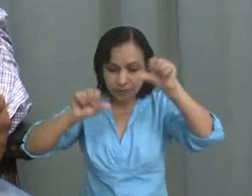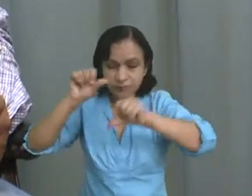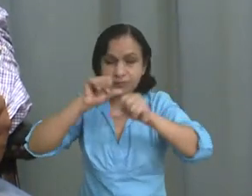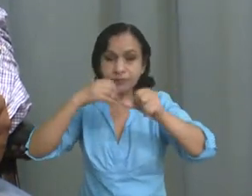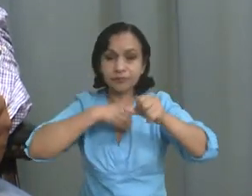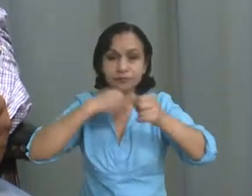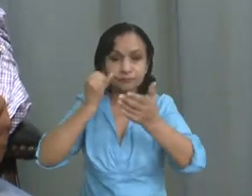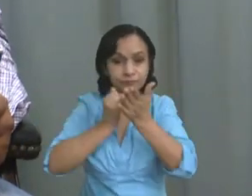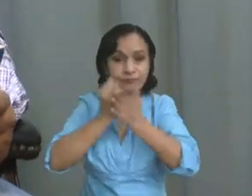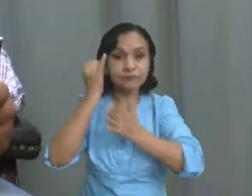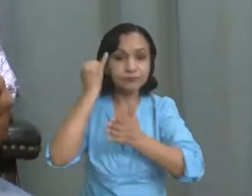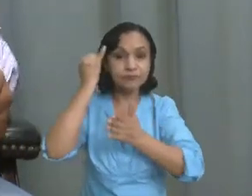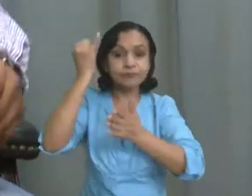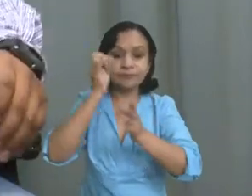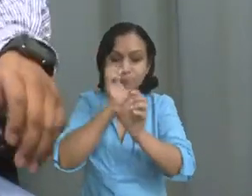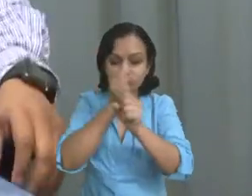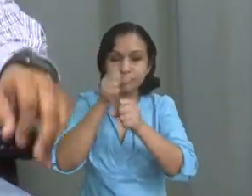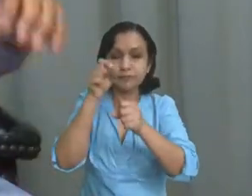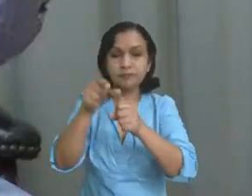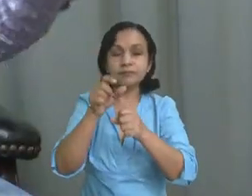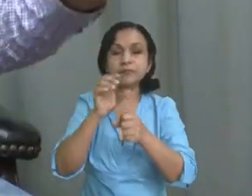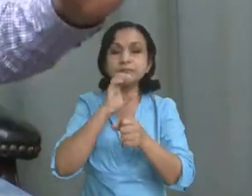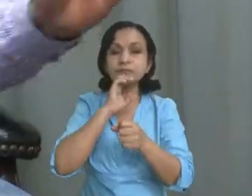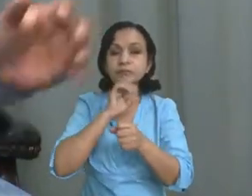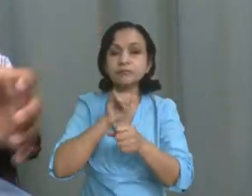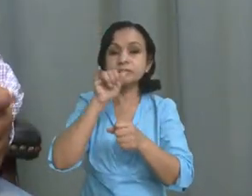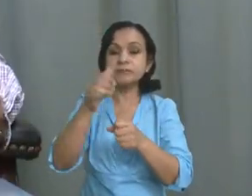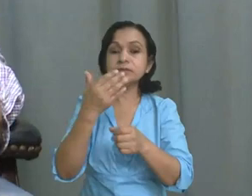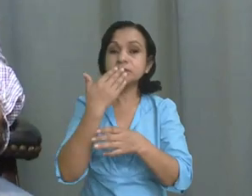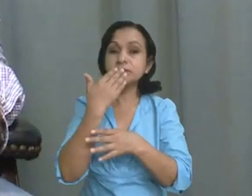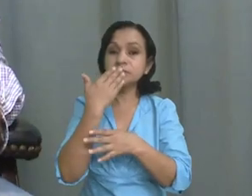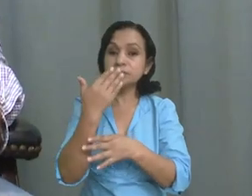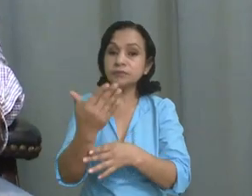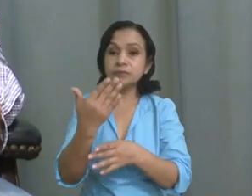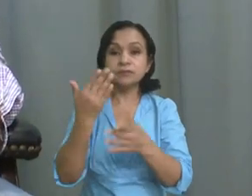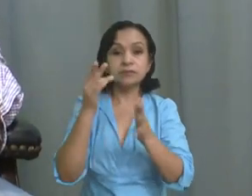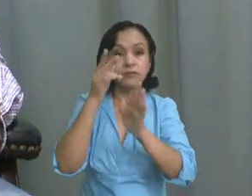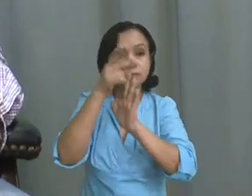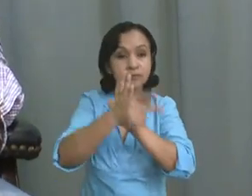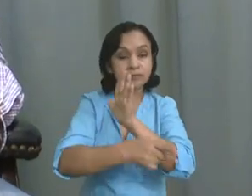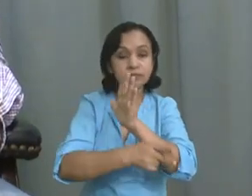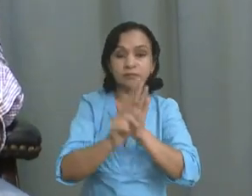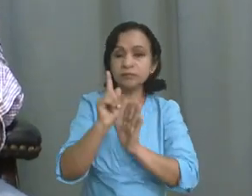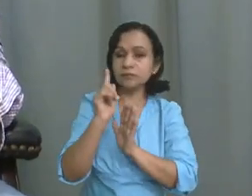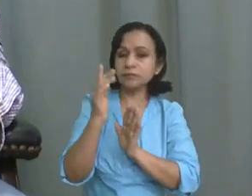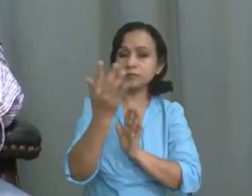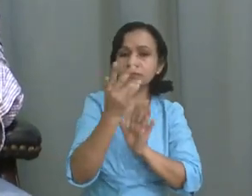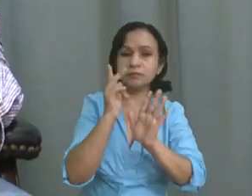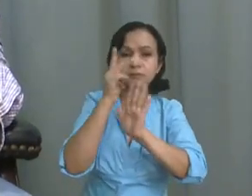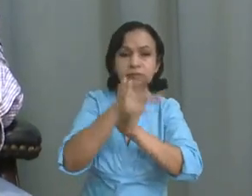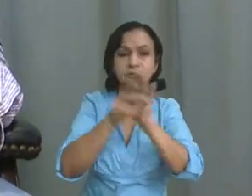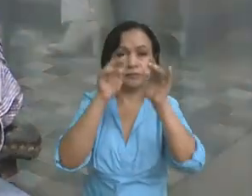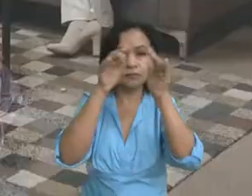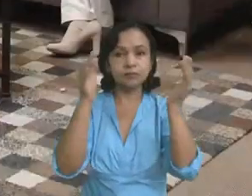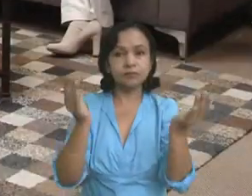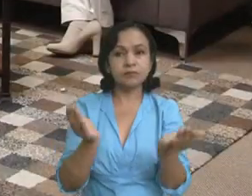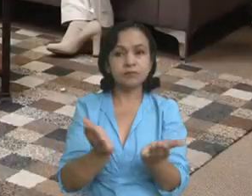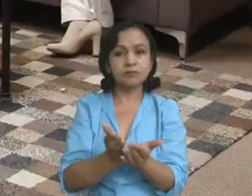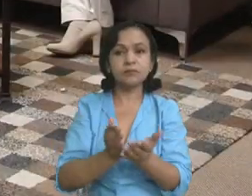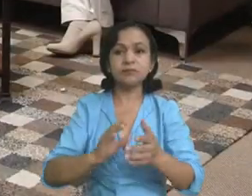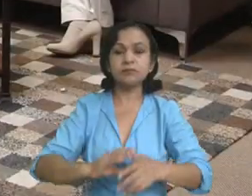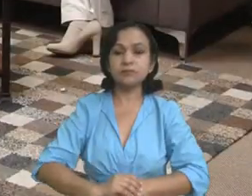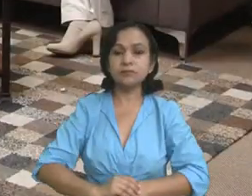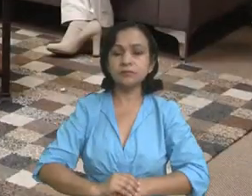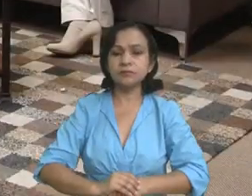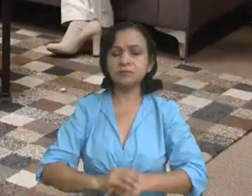realidad y ese apoyo tan, tan noble con países, con todos los países del mundo? Bueno, no es de